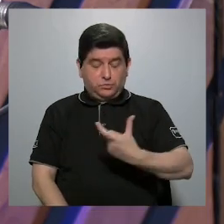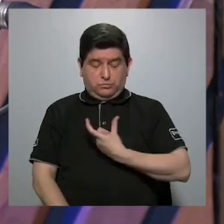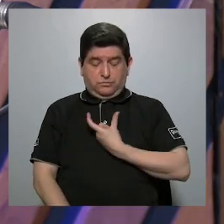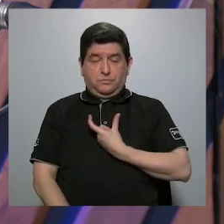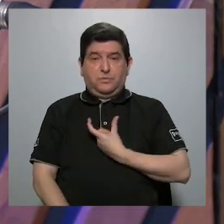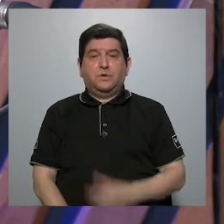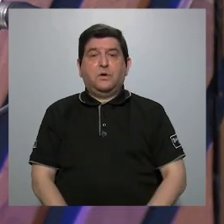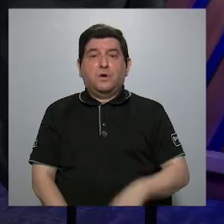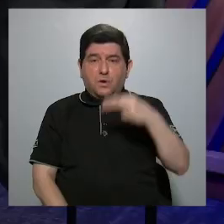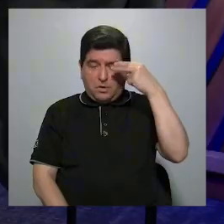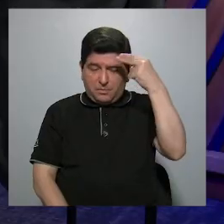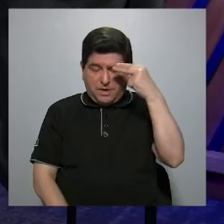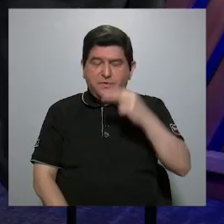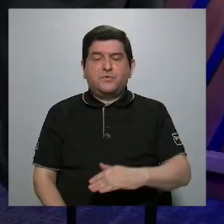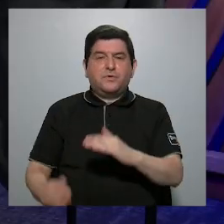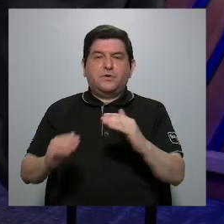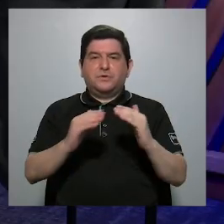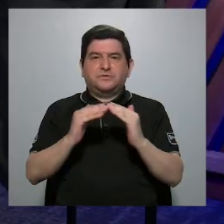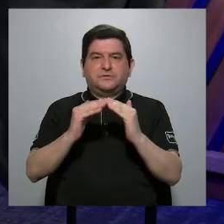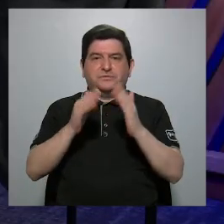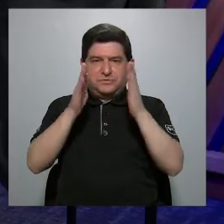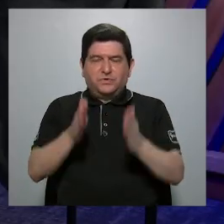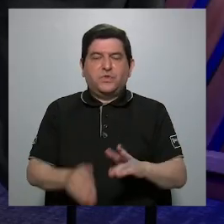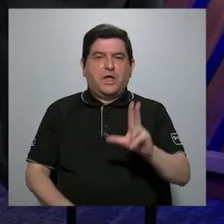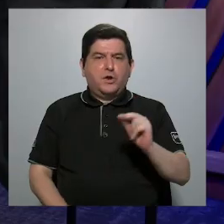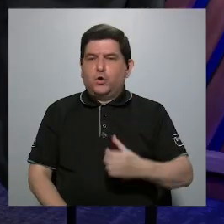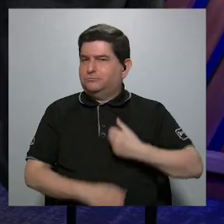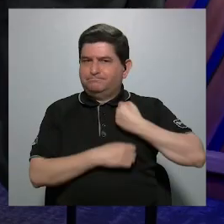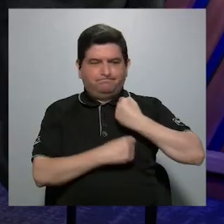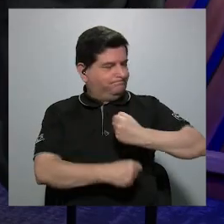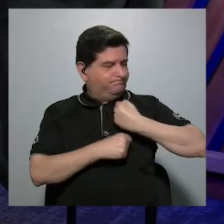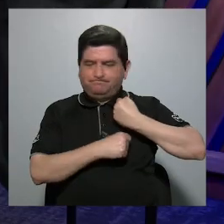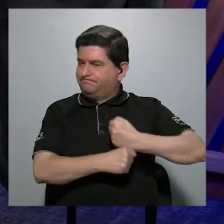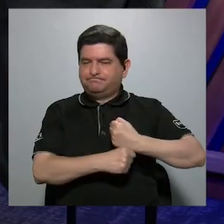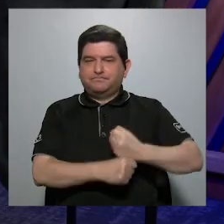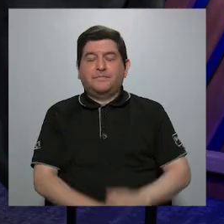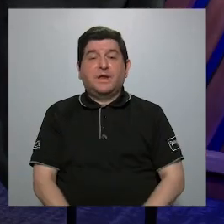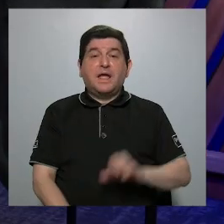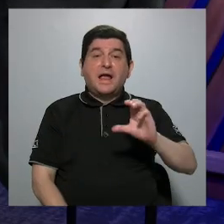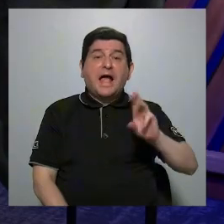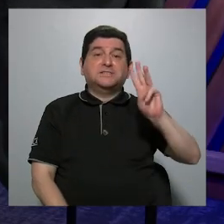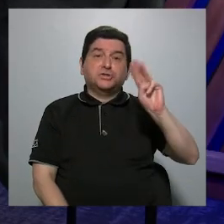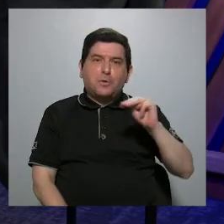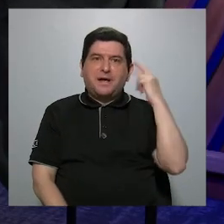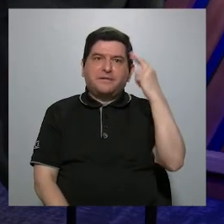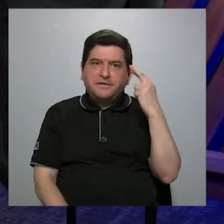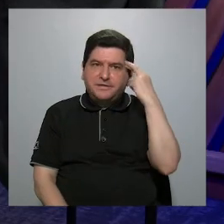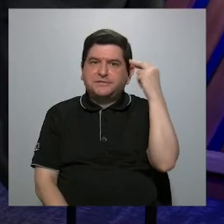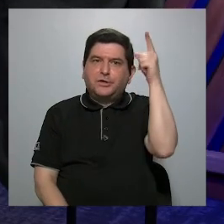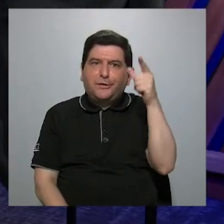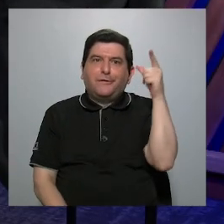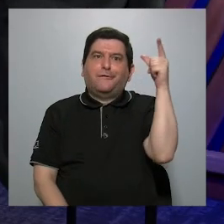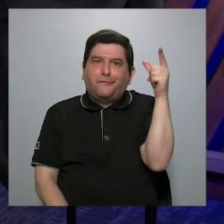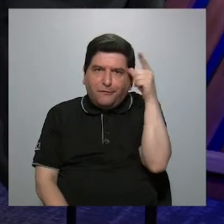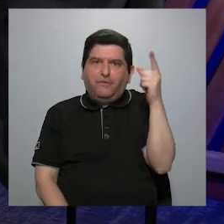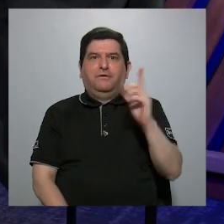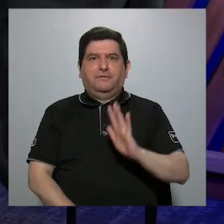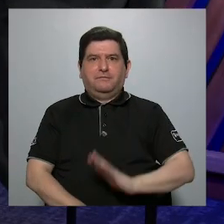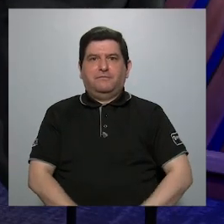una condecoración para méritos civiles, no militares. Y Castro Madrid, por razones